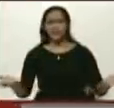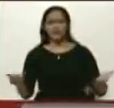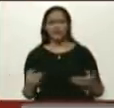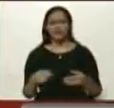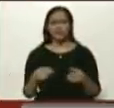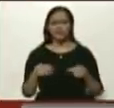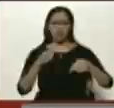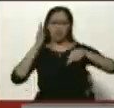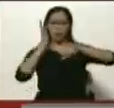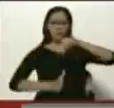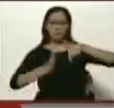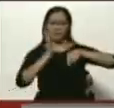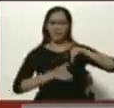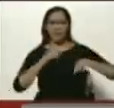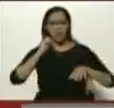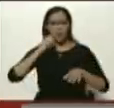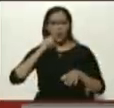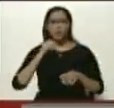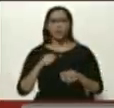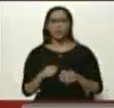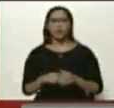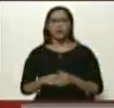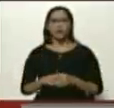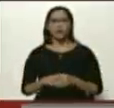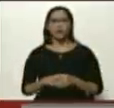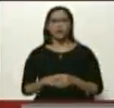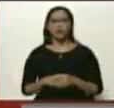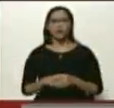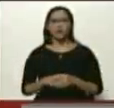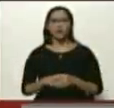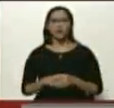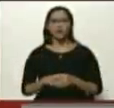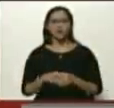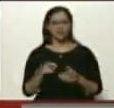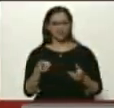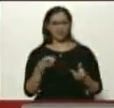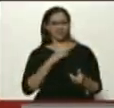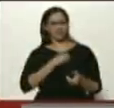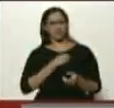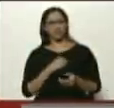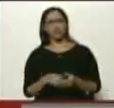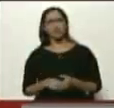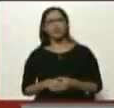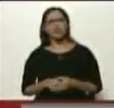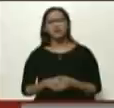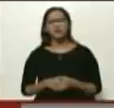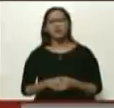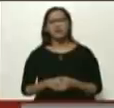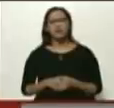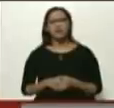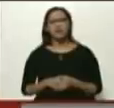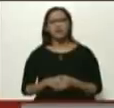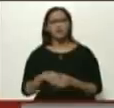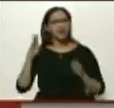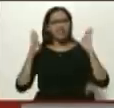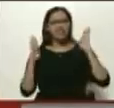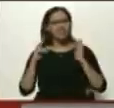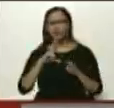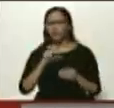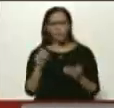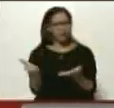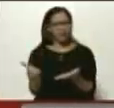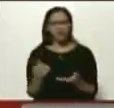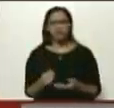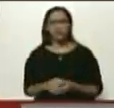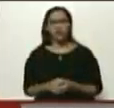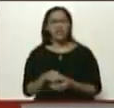mortadelas y pollos en un barrio. Eso es incorrecto. El candidato no está para eso.